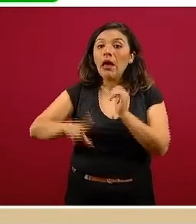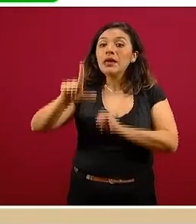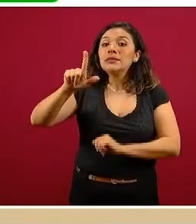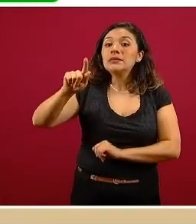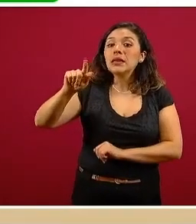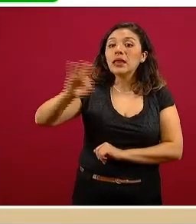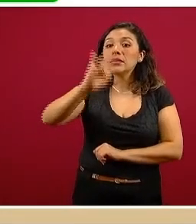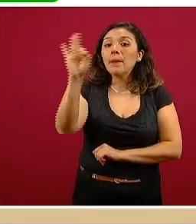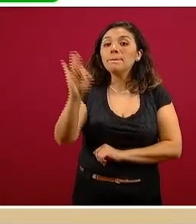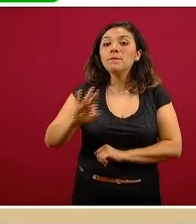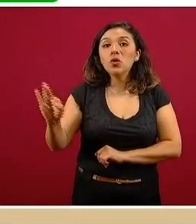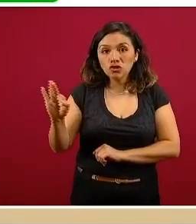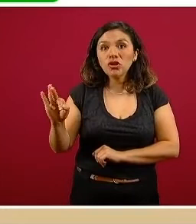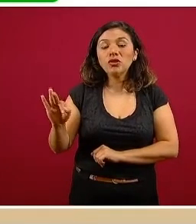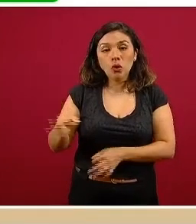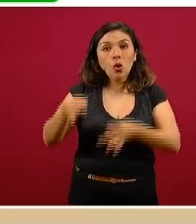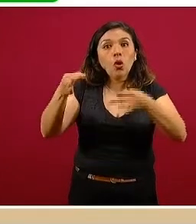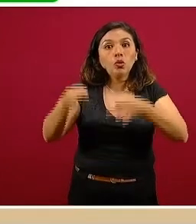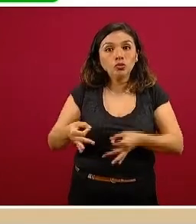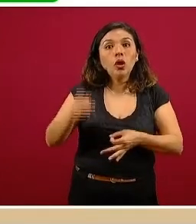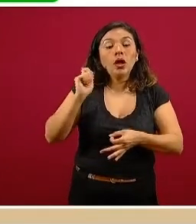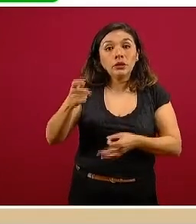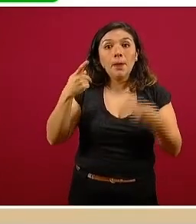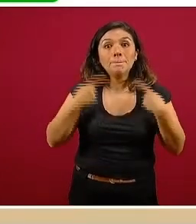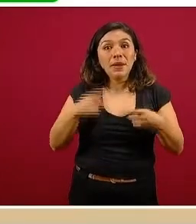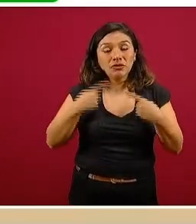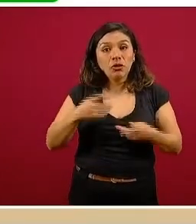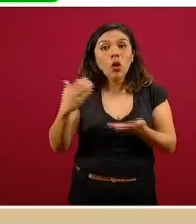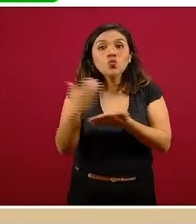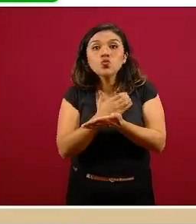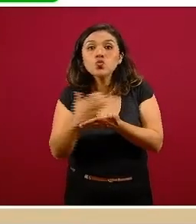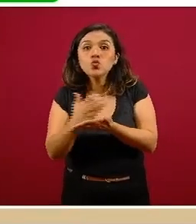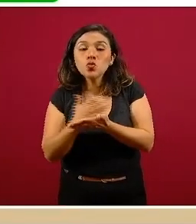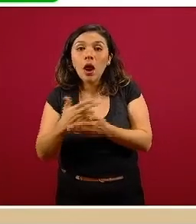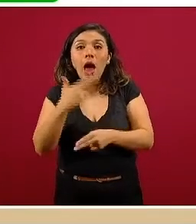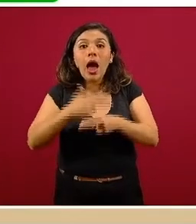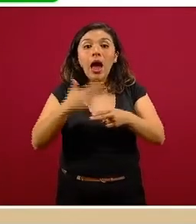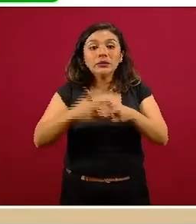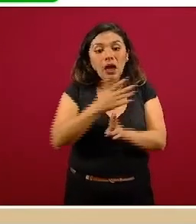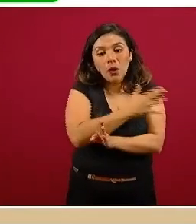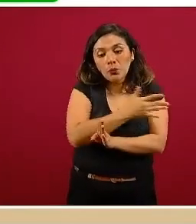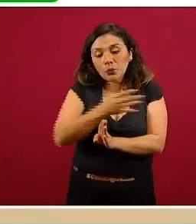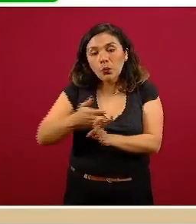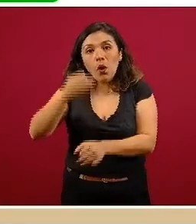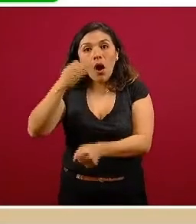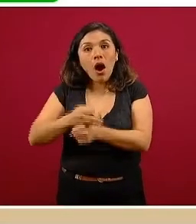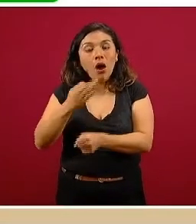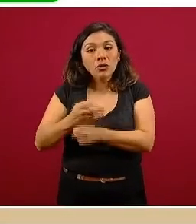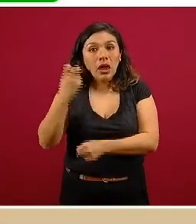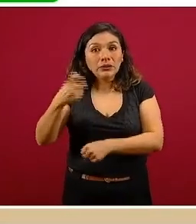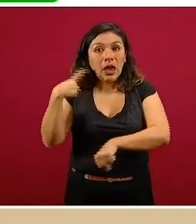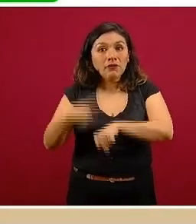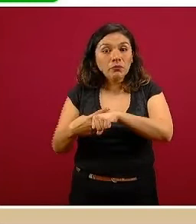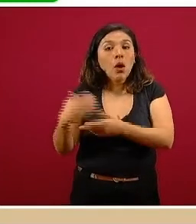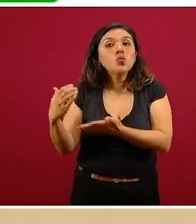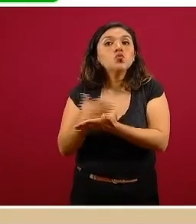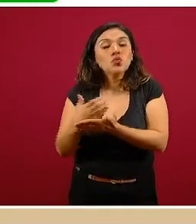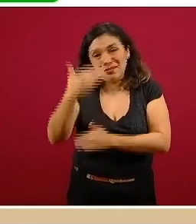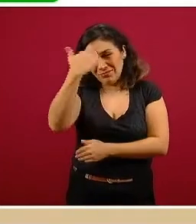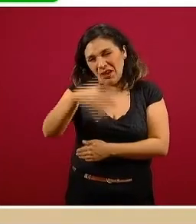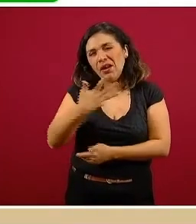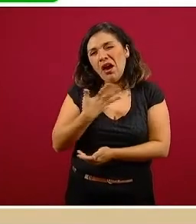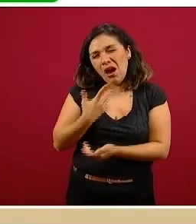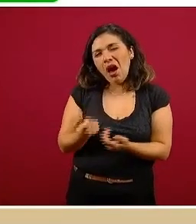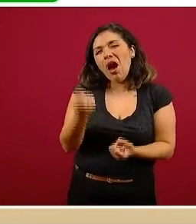70% ya confirmado de personas que se han recuperado hasta el momento de la epidemia, sabiendo que todavía